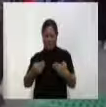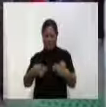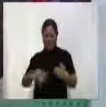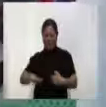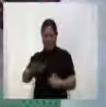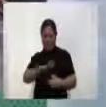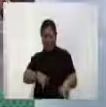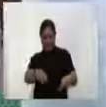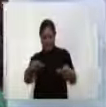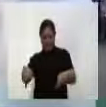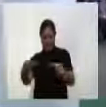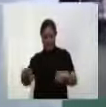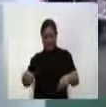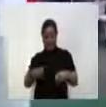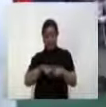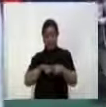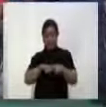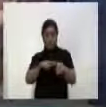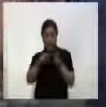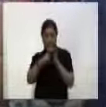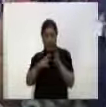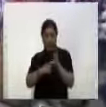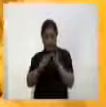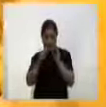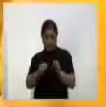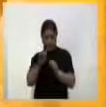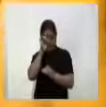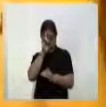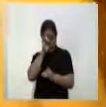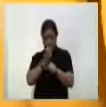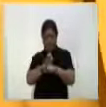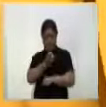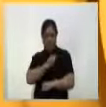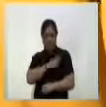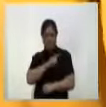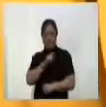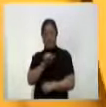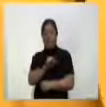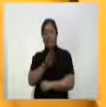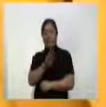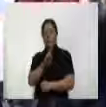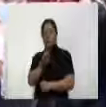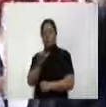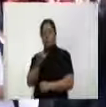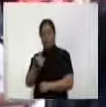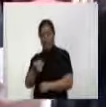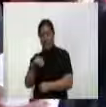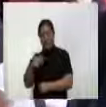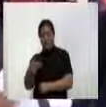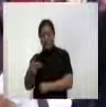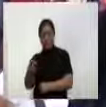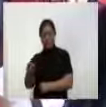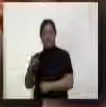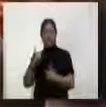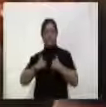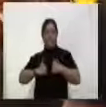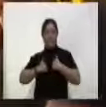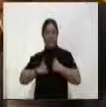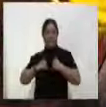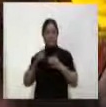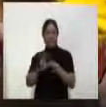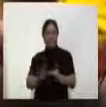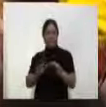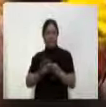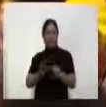protocolos sanitarios establecidos por el Consejo Estatal de Salud. Abraham Hernández, comerciante del tianguis dominical de Chautempan, detalló